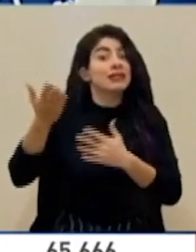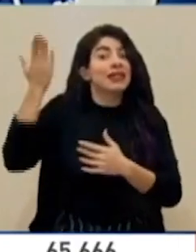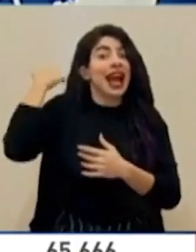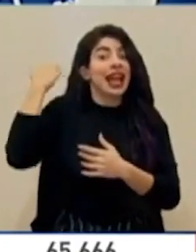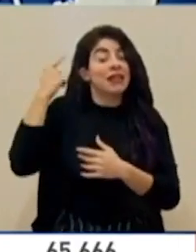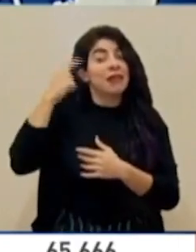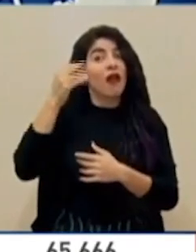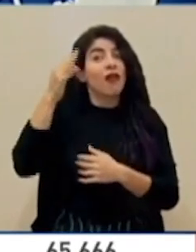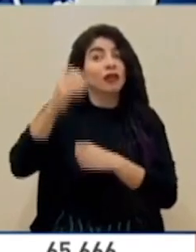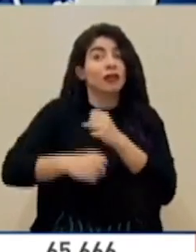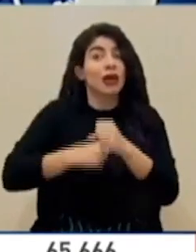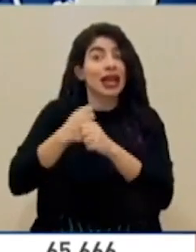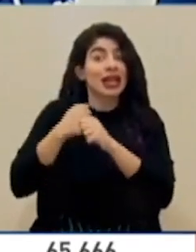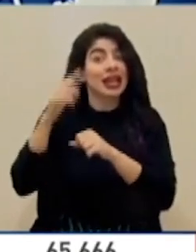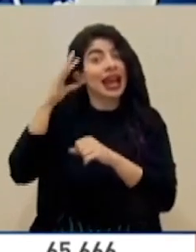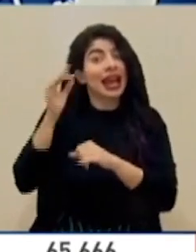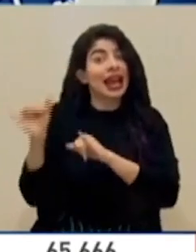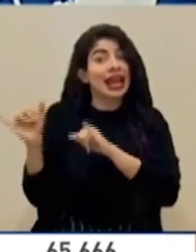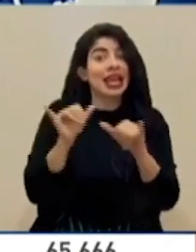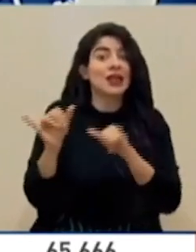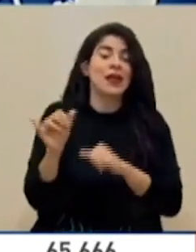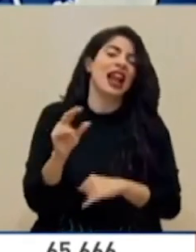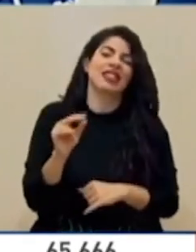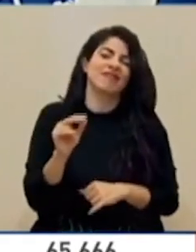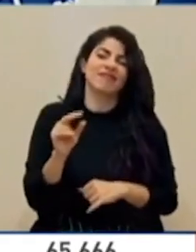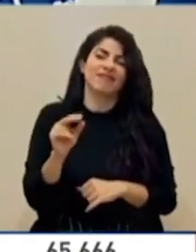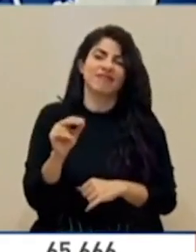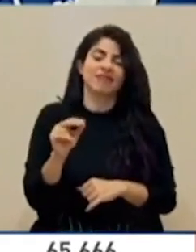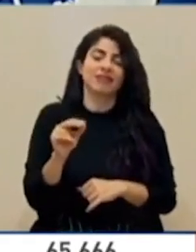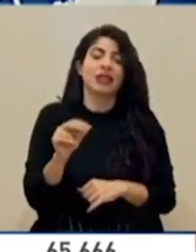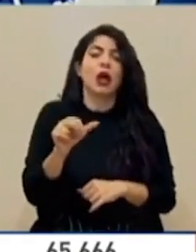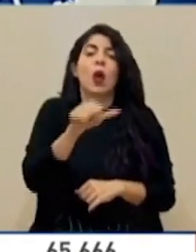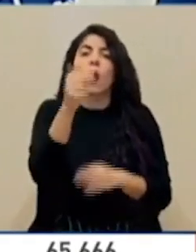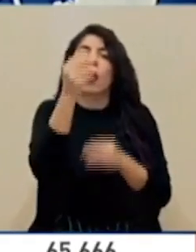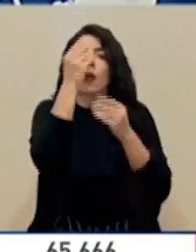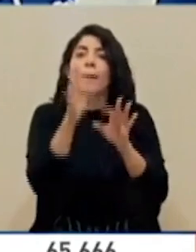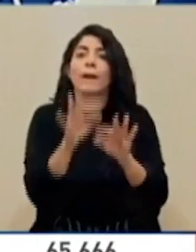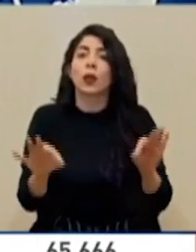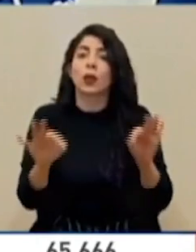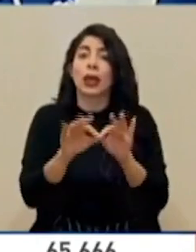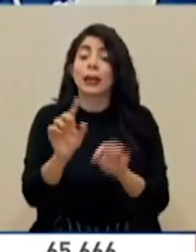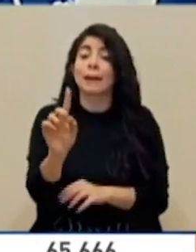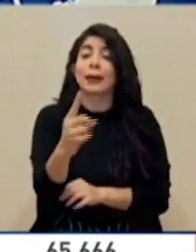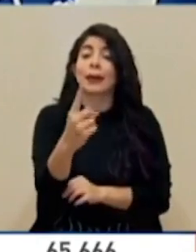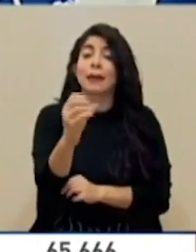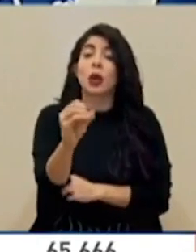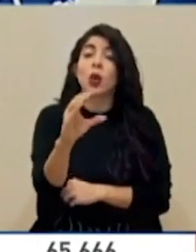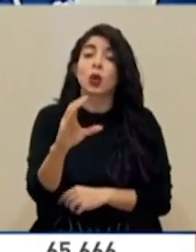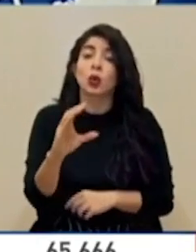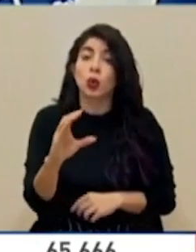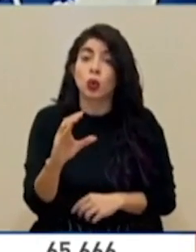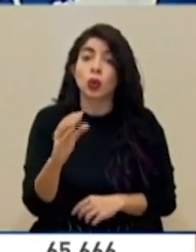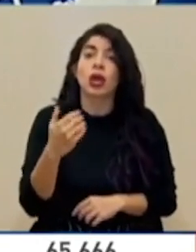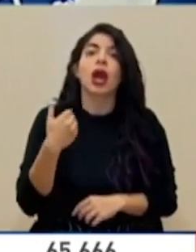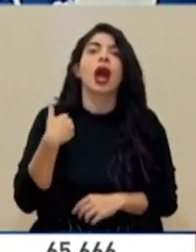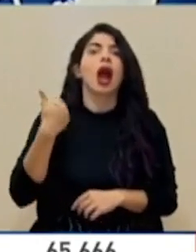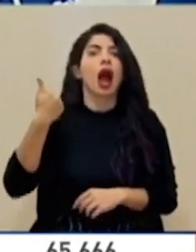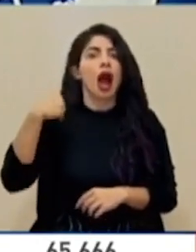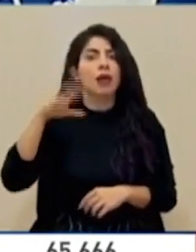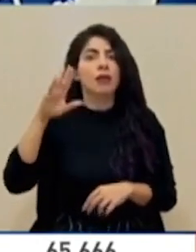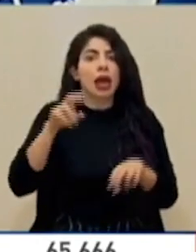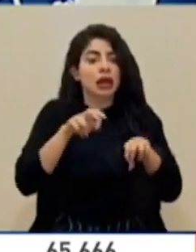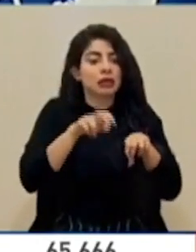los próximos años. Y a pesar de eso, le tengo un dato muy importante. El 1 de octubre había